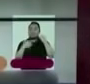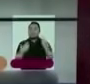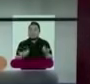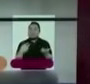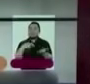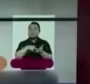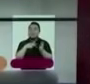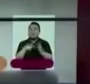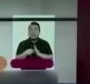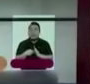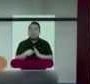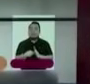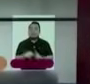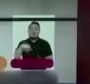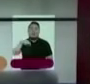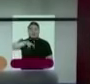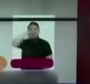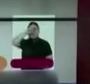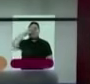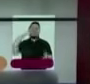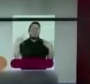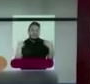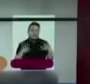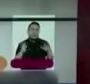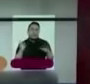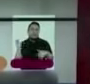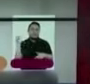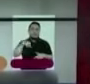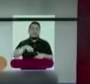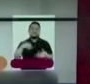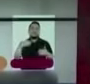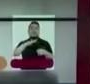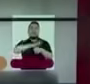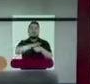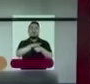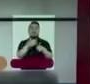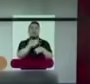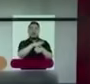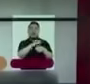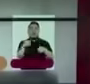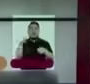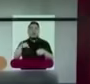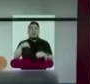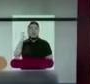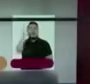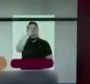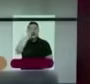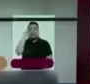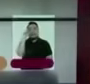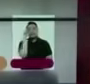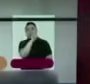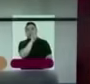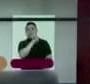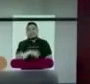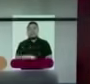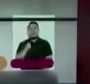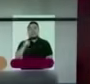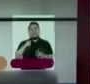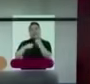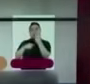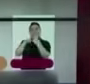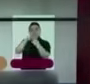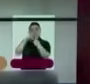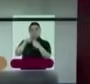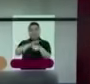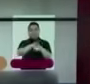mesa, ¿y cómo los ubicas? ¿Y cómo le pones la primera toma y la segunda toma? Si le pones la primera